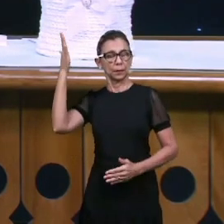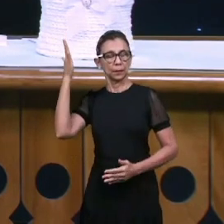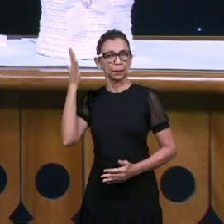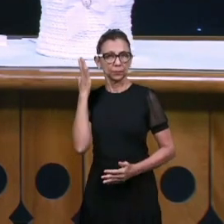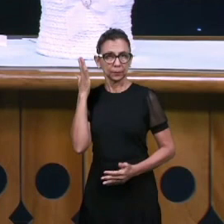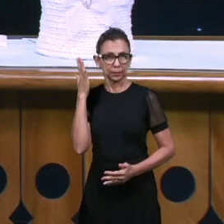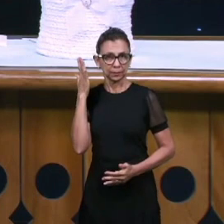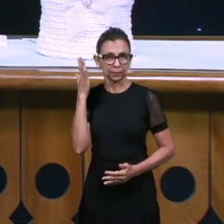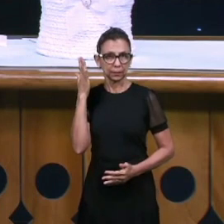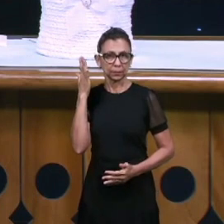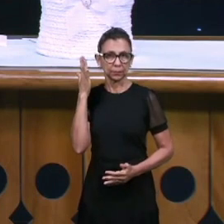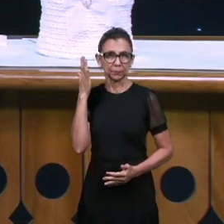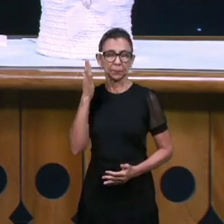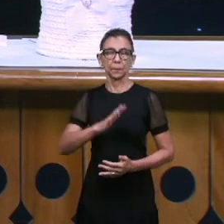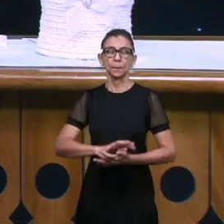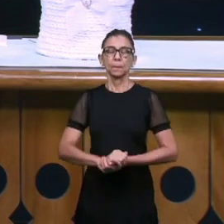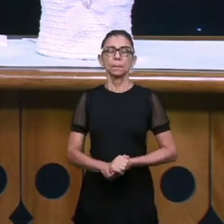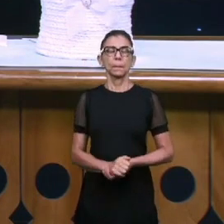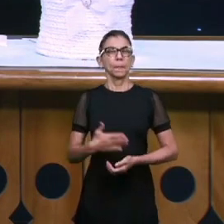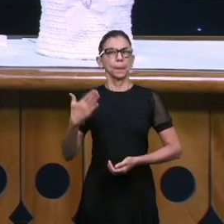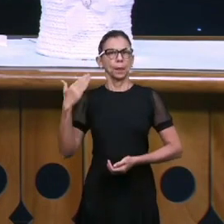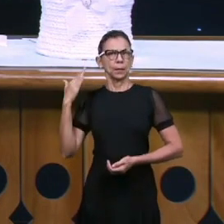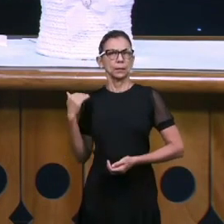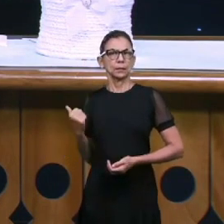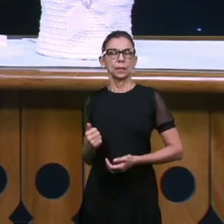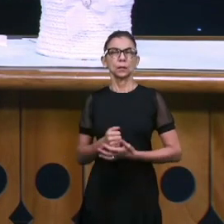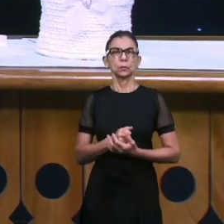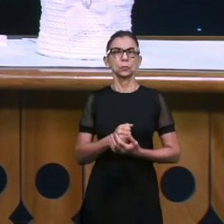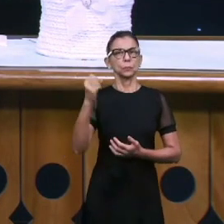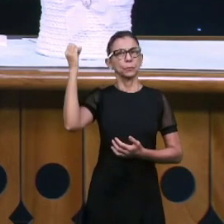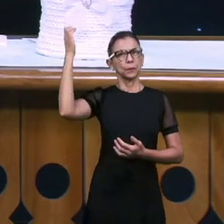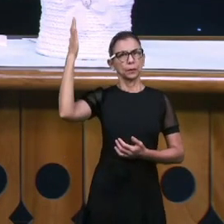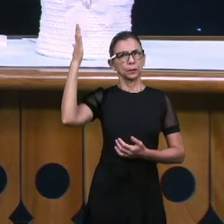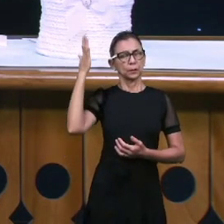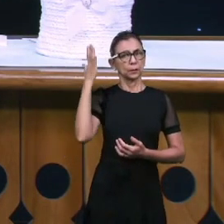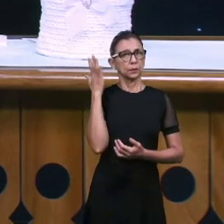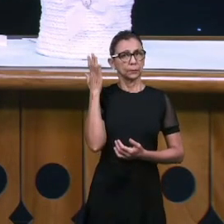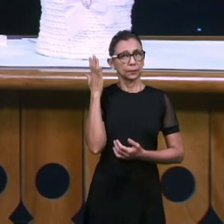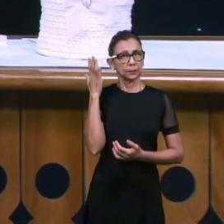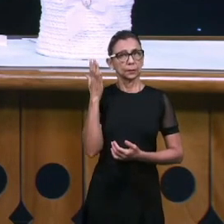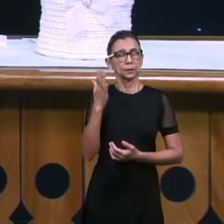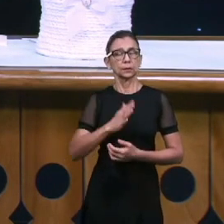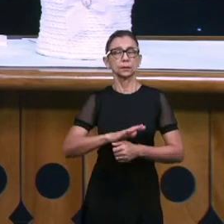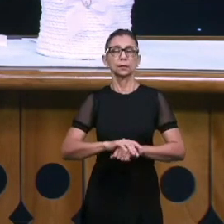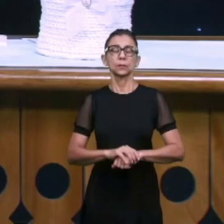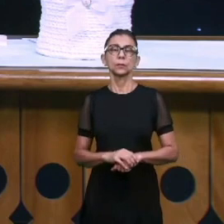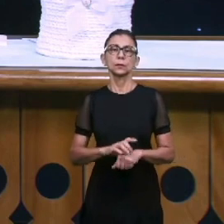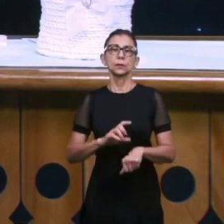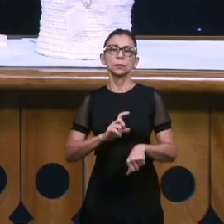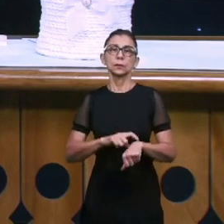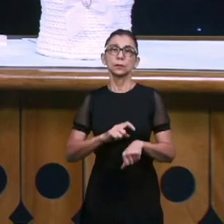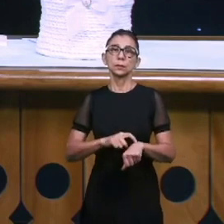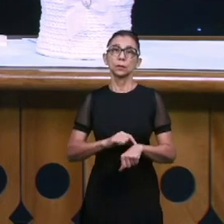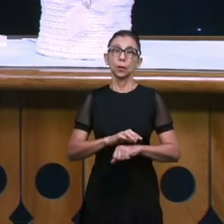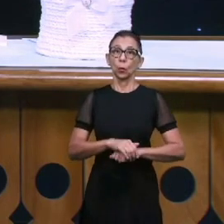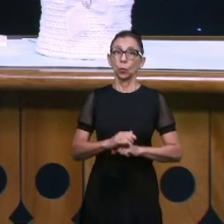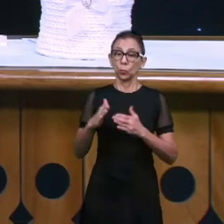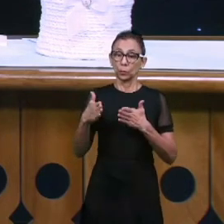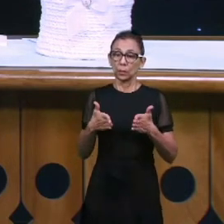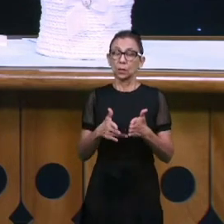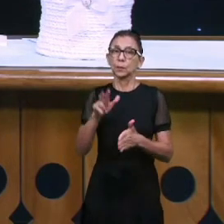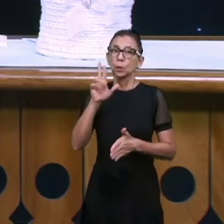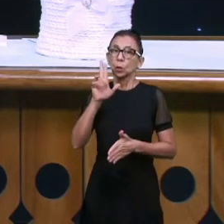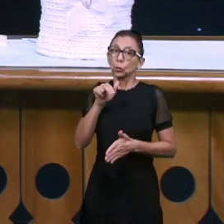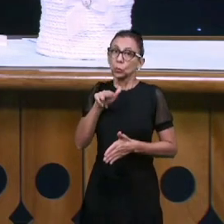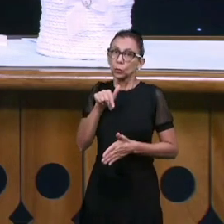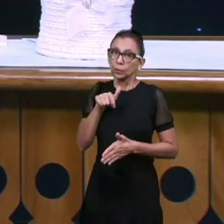La revelación tenía que estar y estaba en ese momento. Y dice así: por lo tanto, por este camino